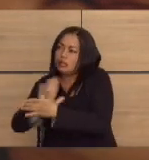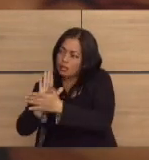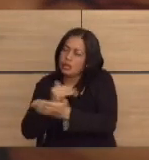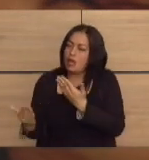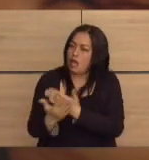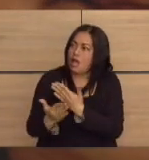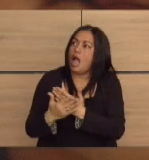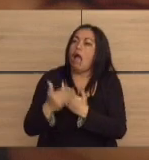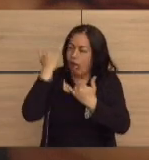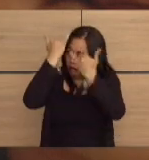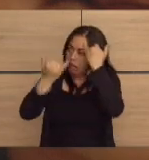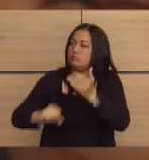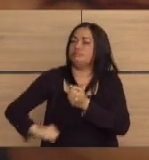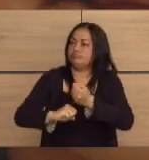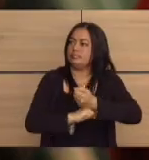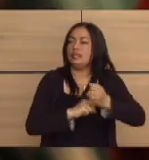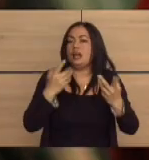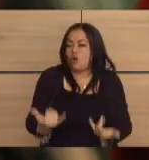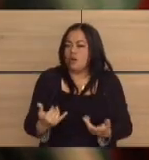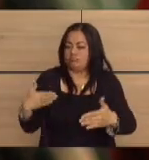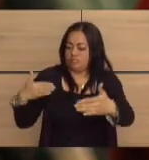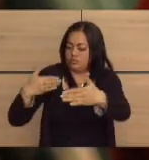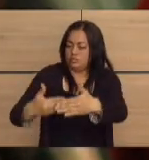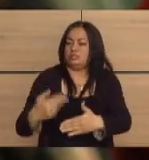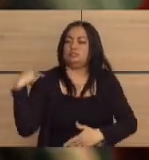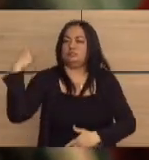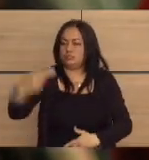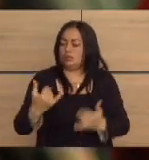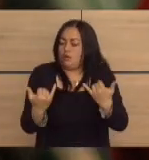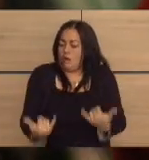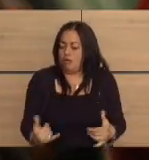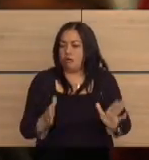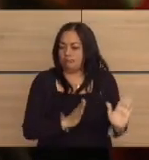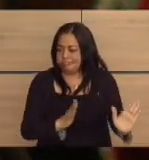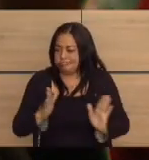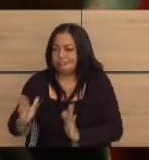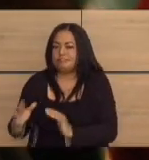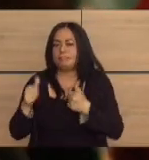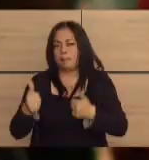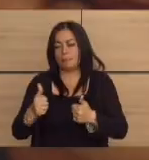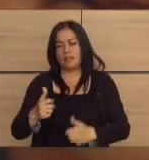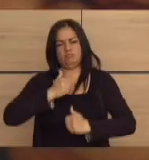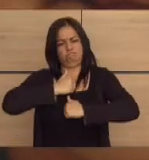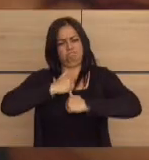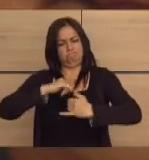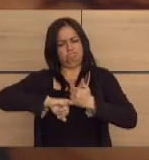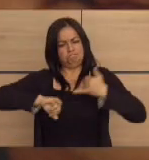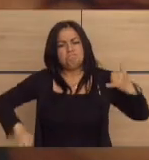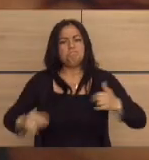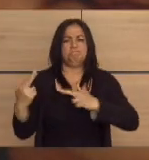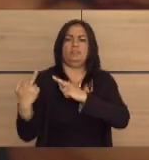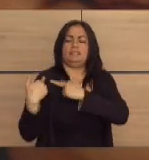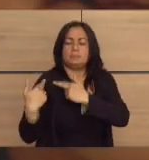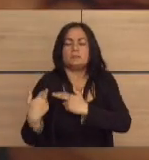para el momento histórico que atravesamos. Igual manera, poderse desarrollar de forma autónoma, responsable y asumir